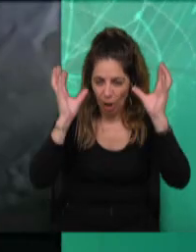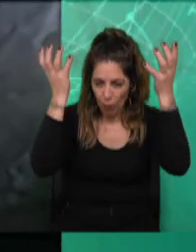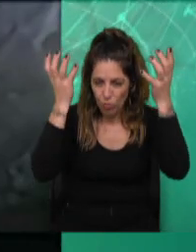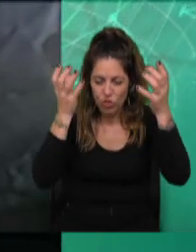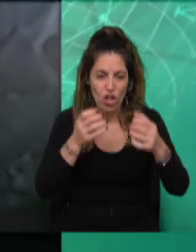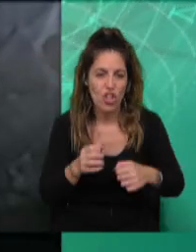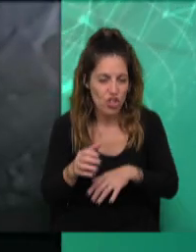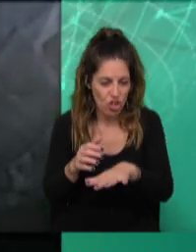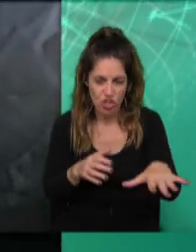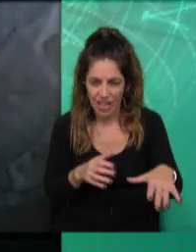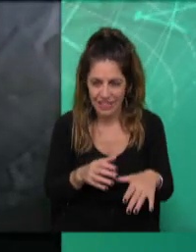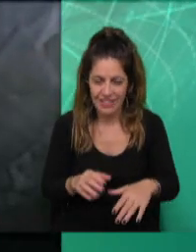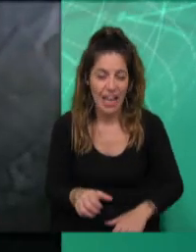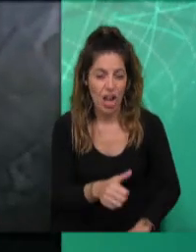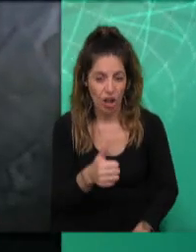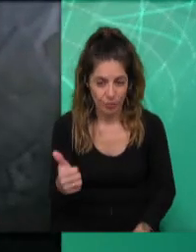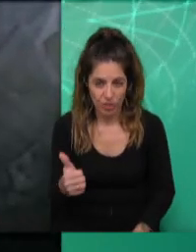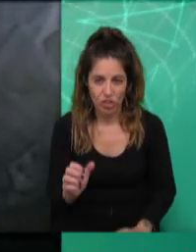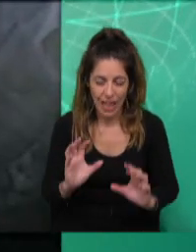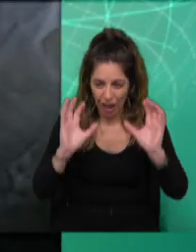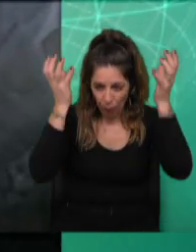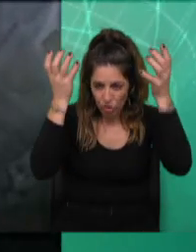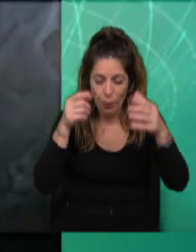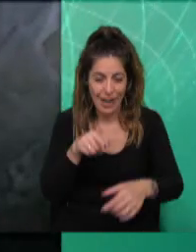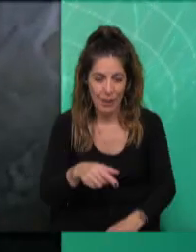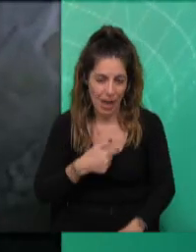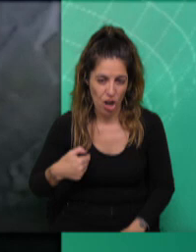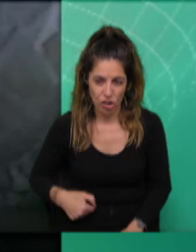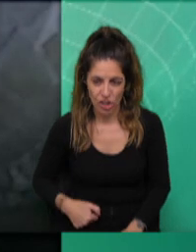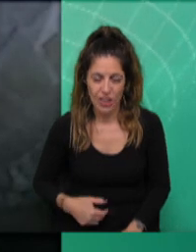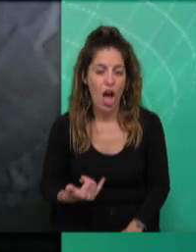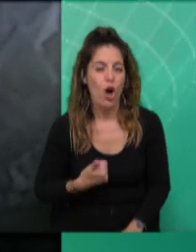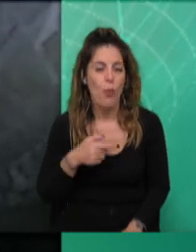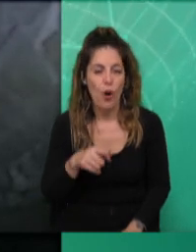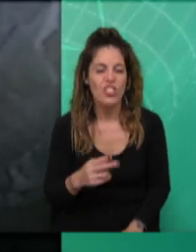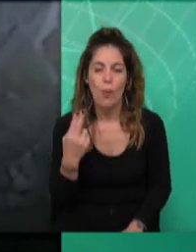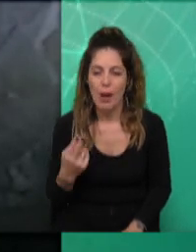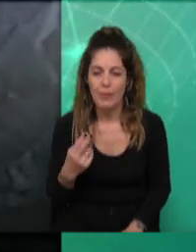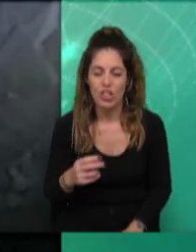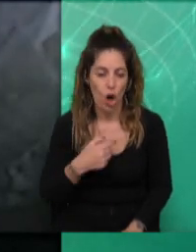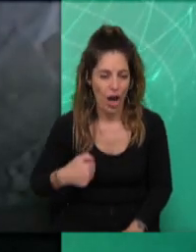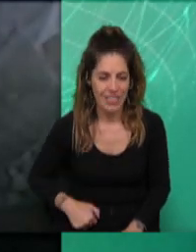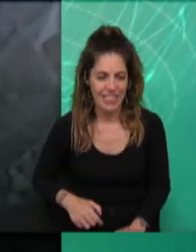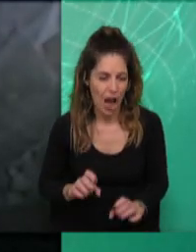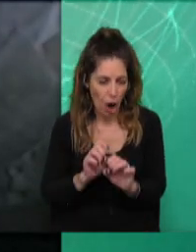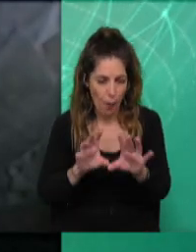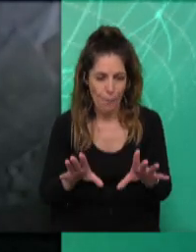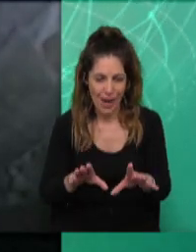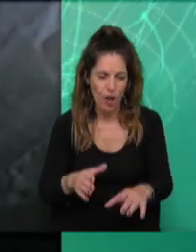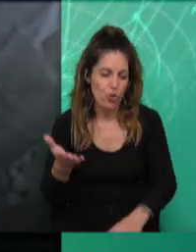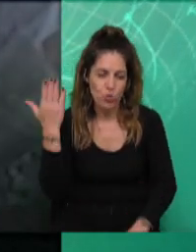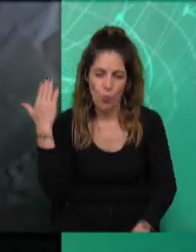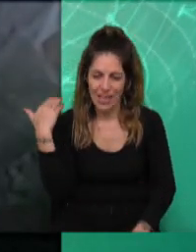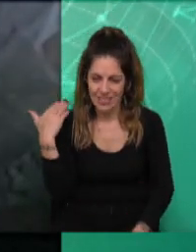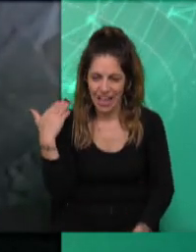de de lo exitosa que había sido la revolución para para los chinos Cómo eso había permitido a China romper con su pasado feudal